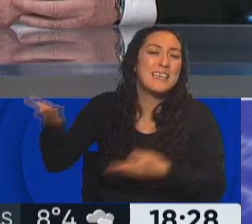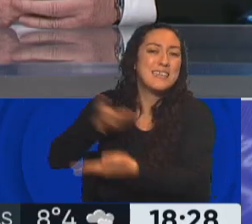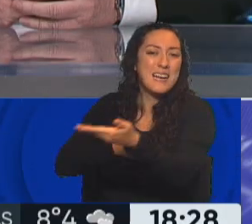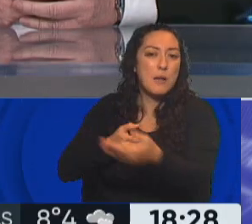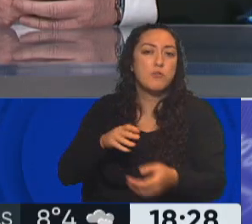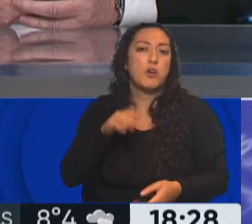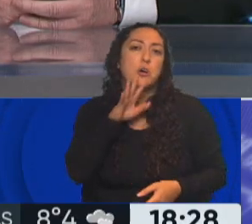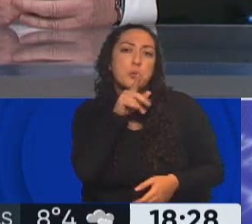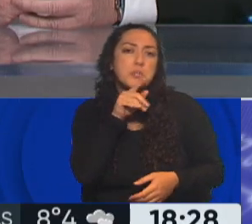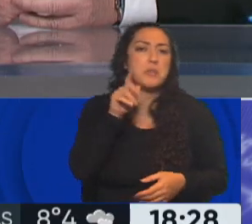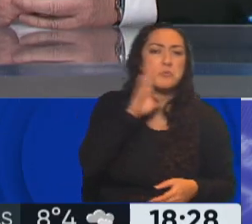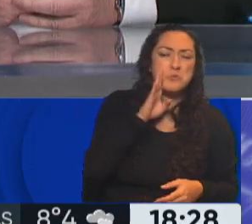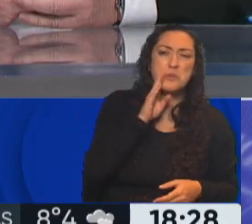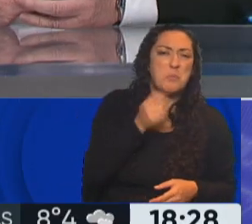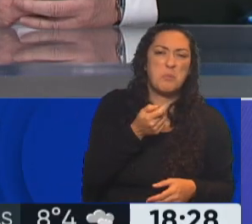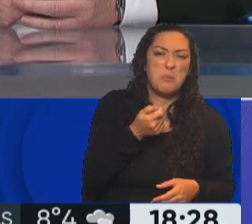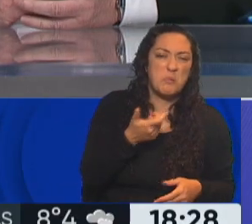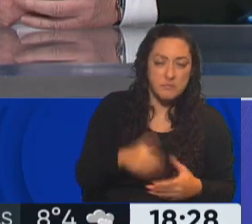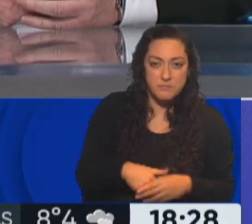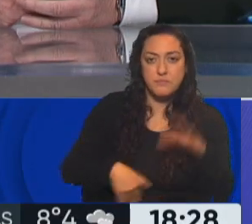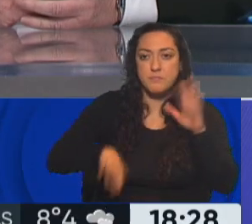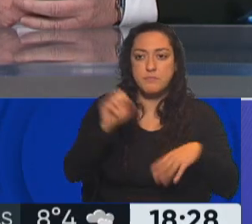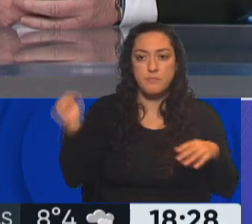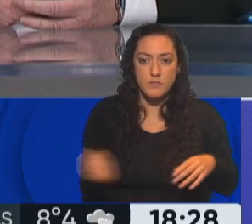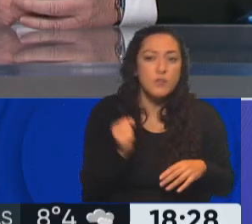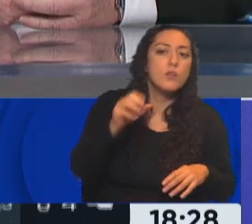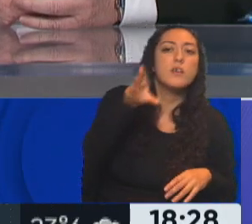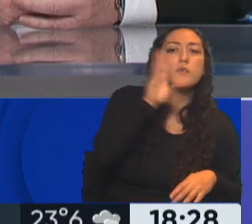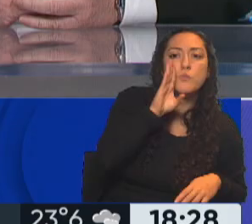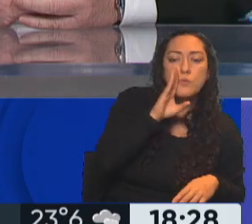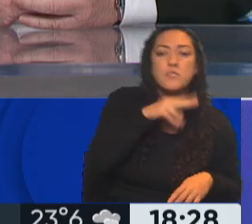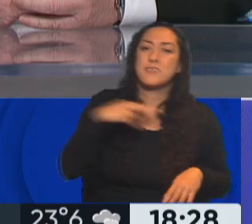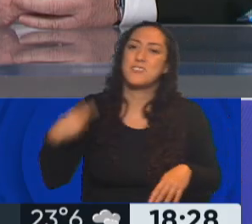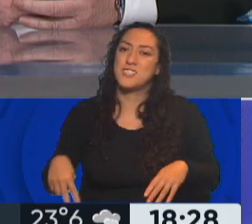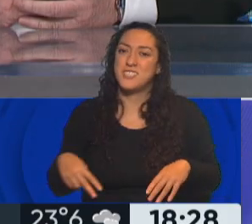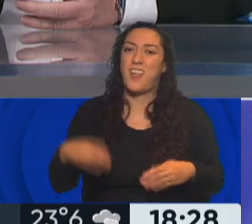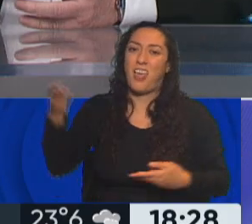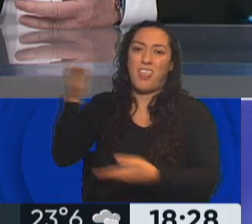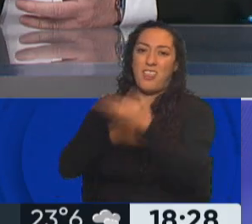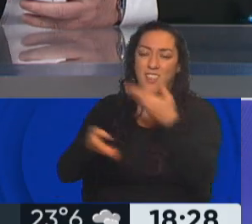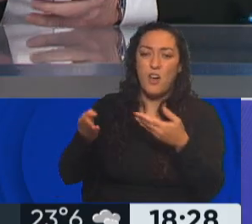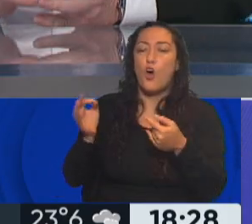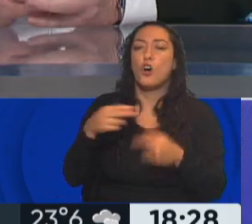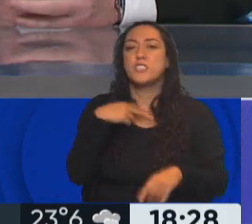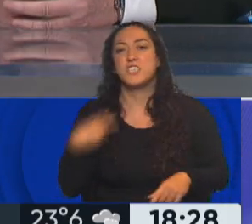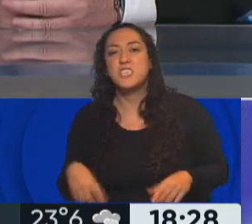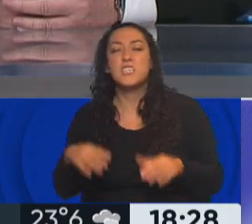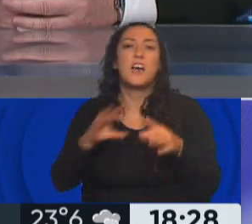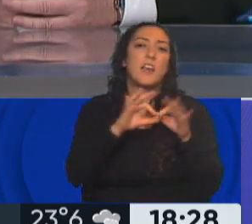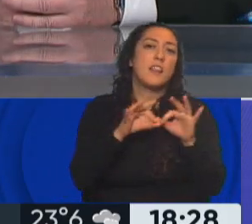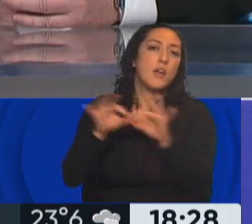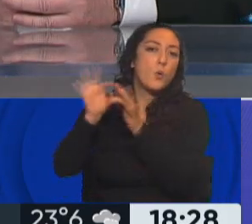bajo. El intercambio comercial importante es entre Estados Unidos y China, ¿no? O entre China y la Unión Europea